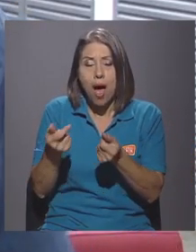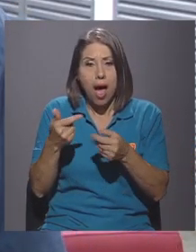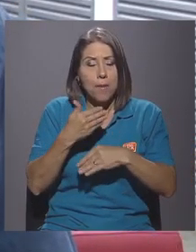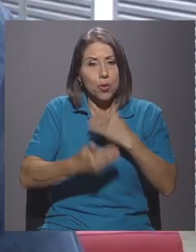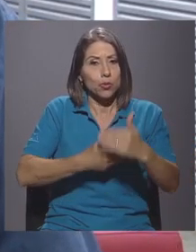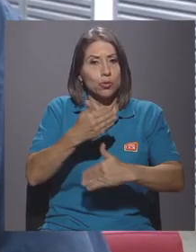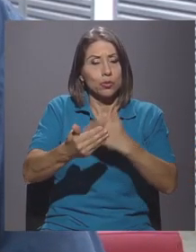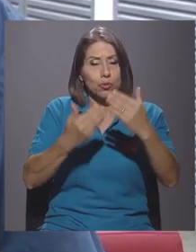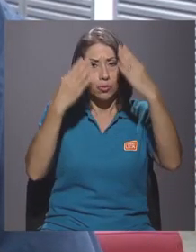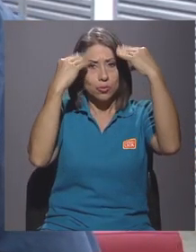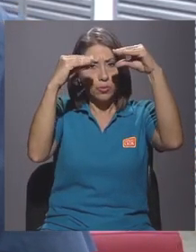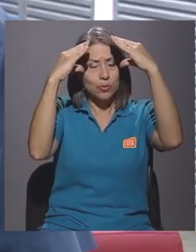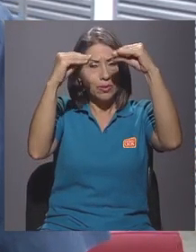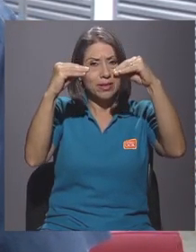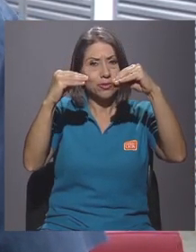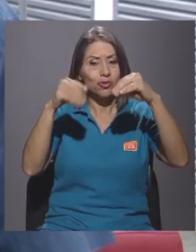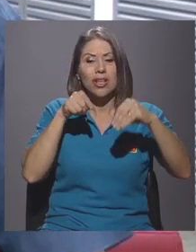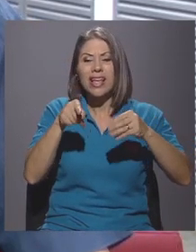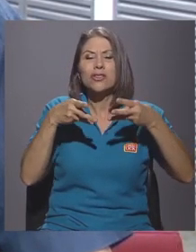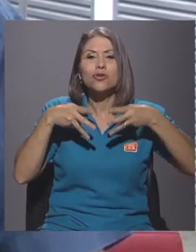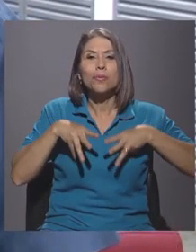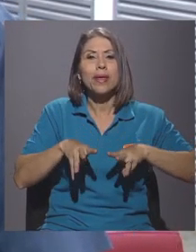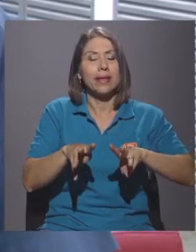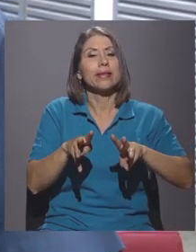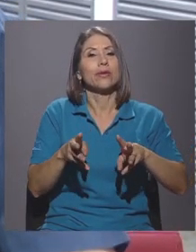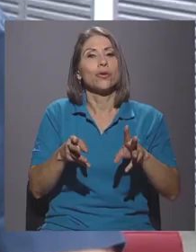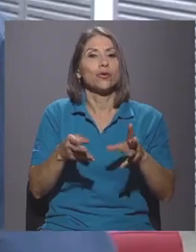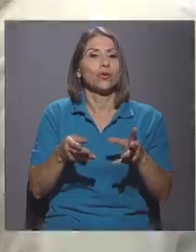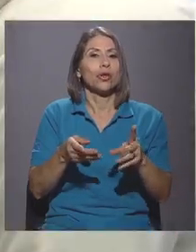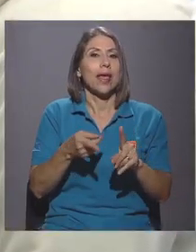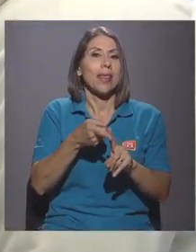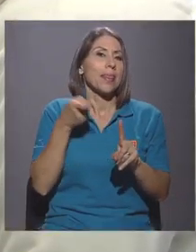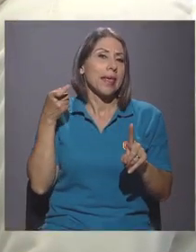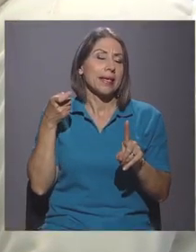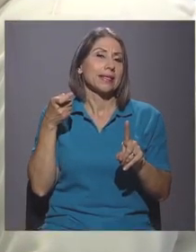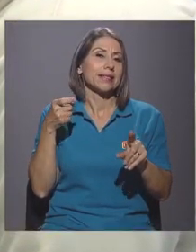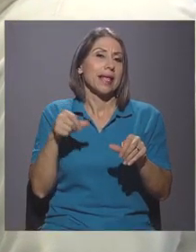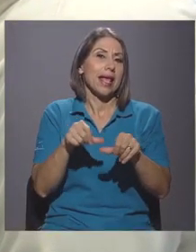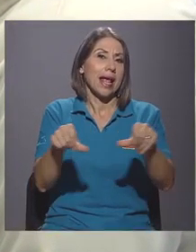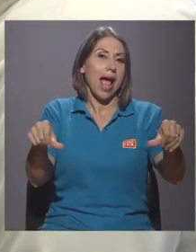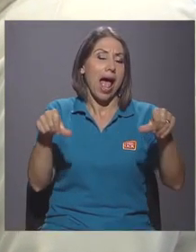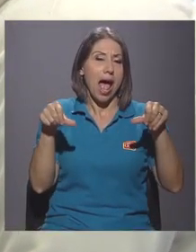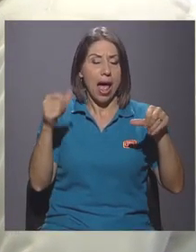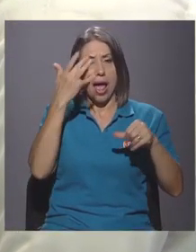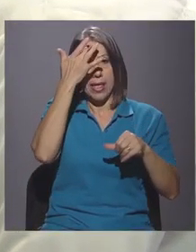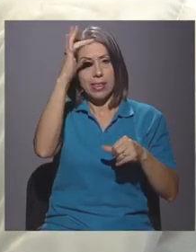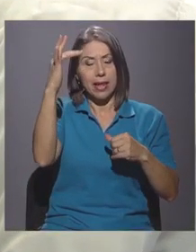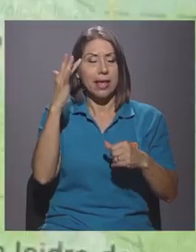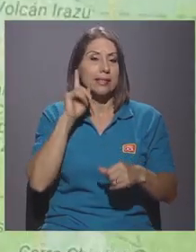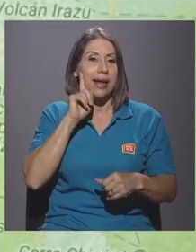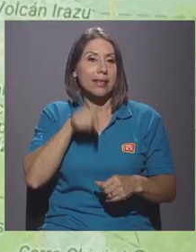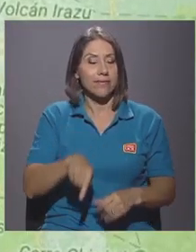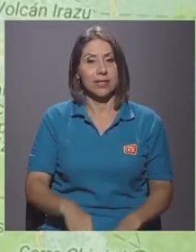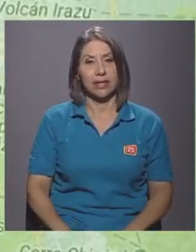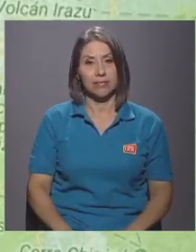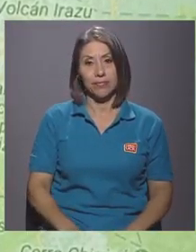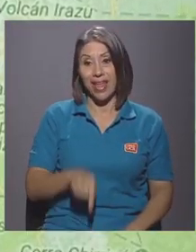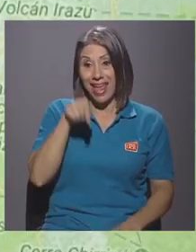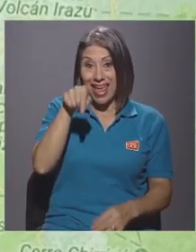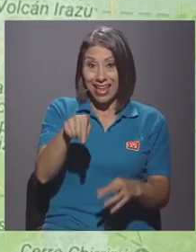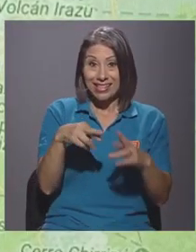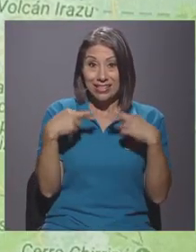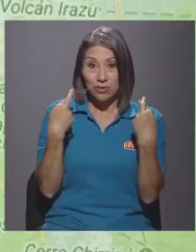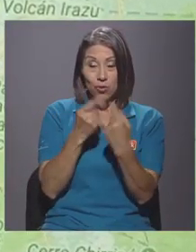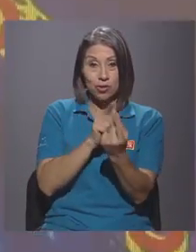procesamiento de datos. Son métodos que vienen del campo de la inteligencia artificial. Este tipo de encuentro no solo